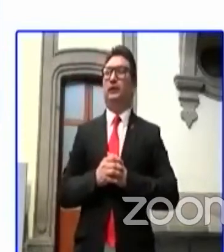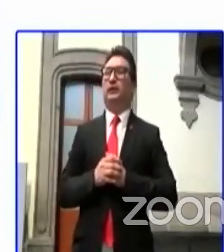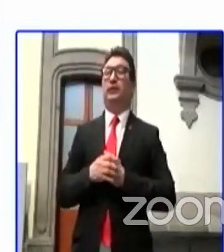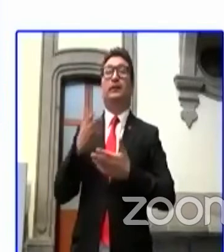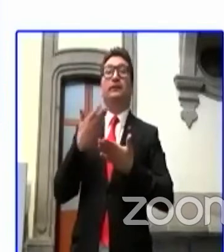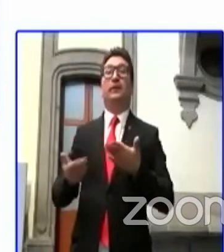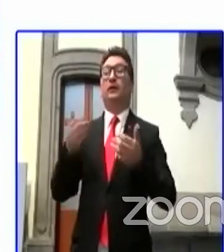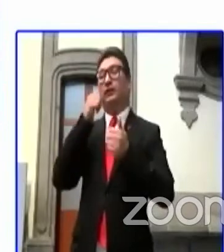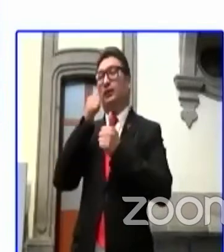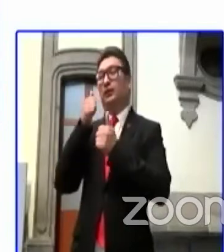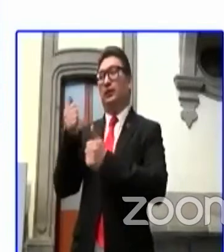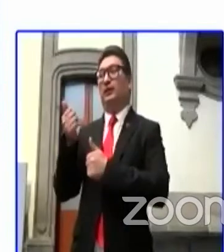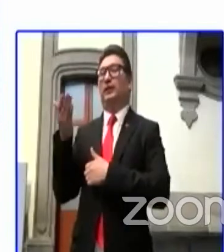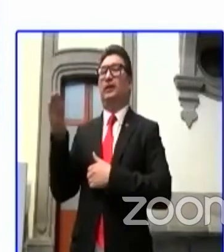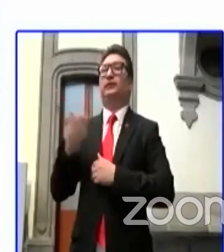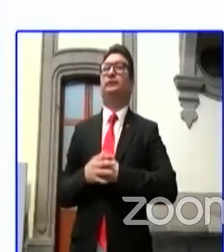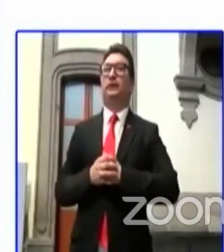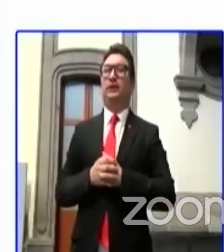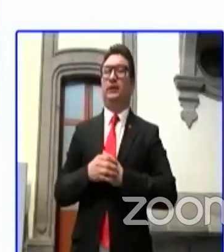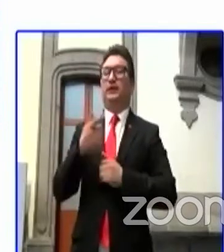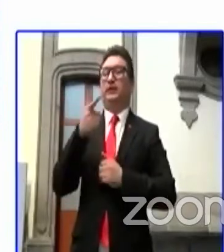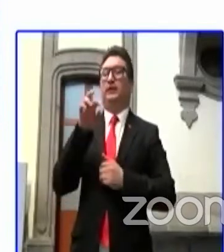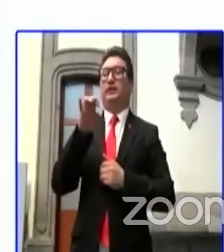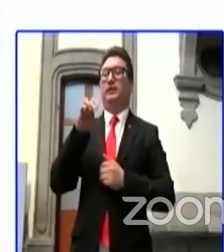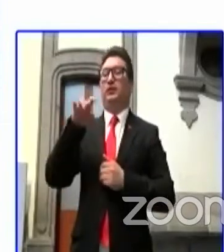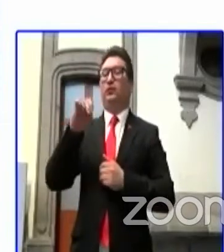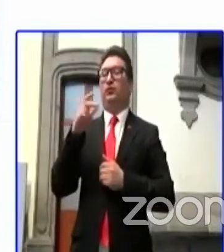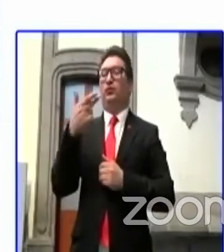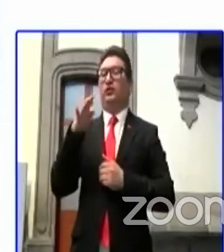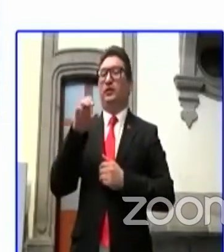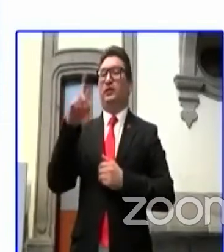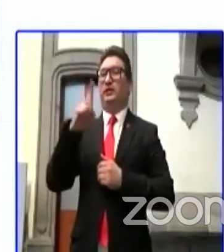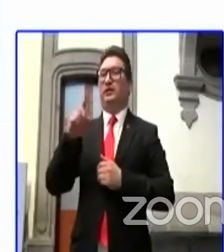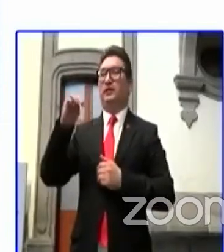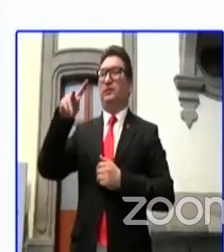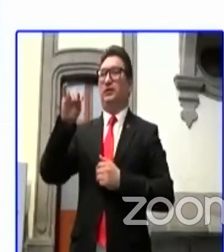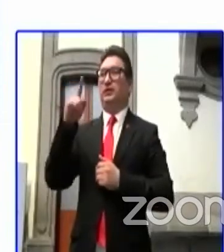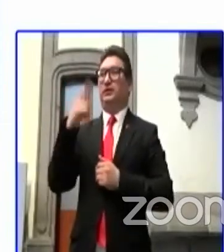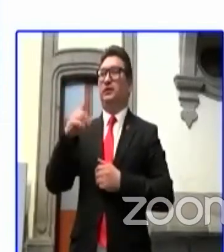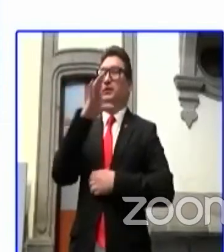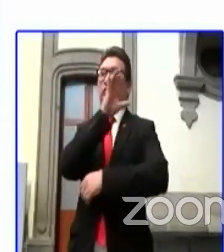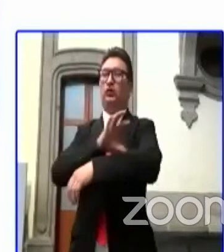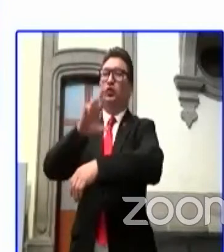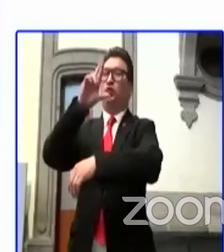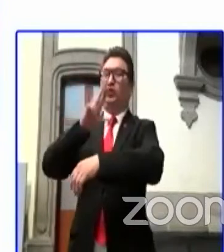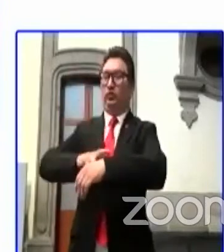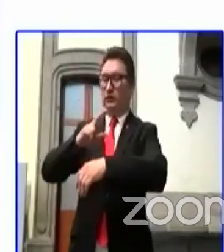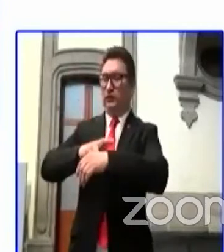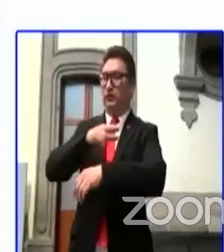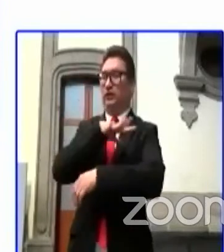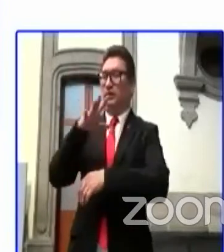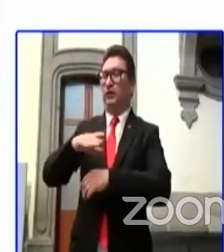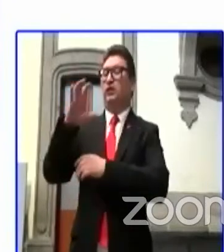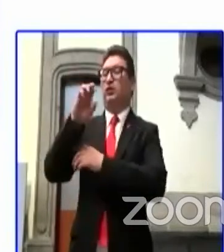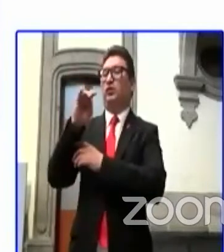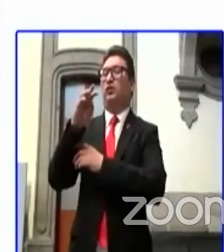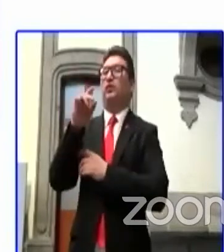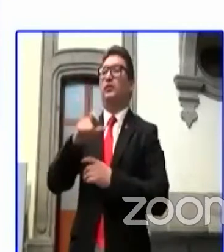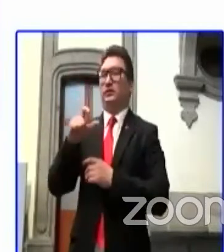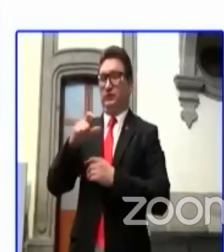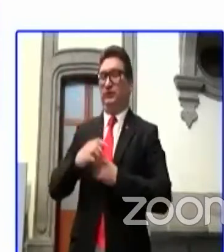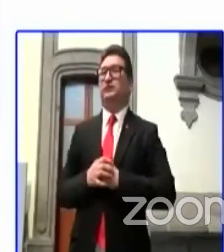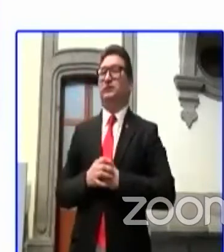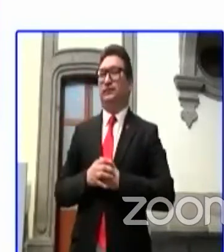Enseguida tenemos la intervención de Guillermo Hernández Martínez, coordinador general de la Coalición por los Derechos de las Personas